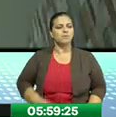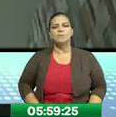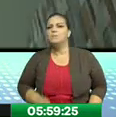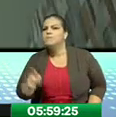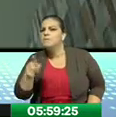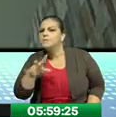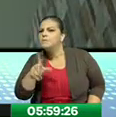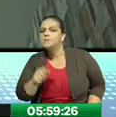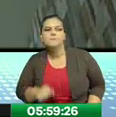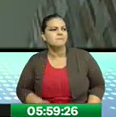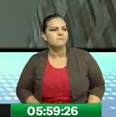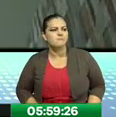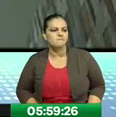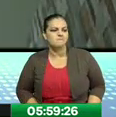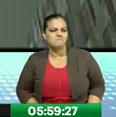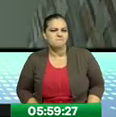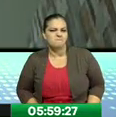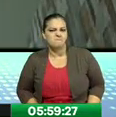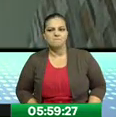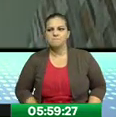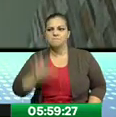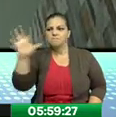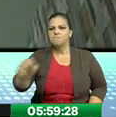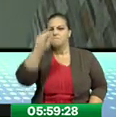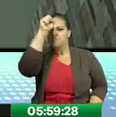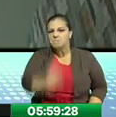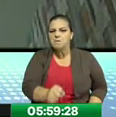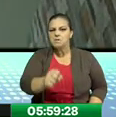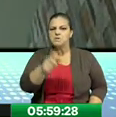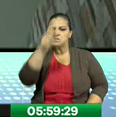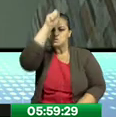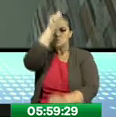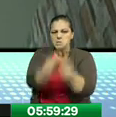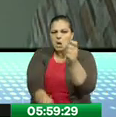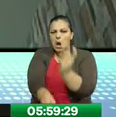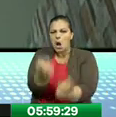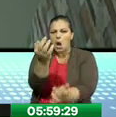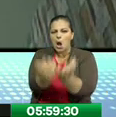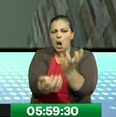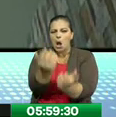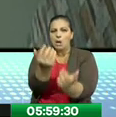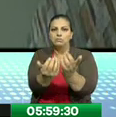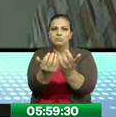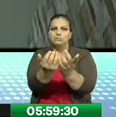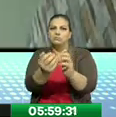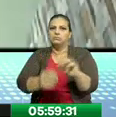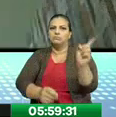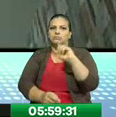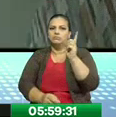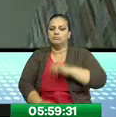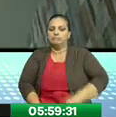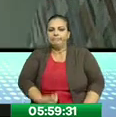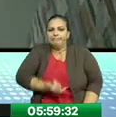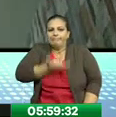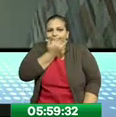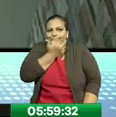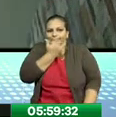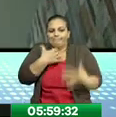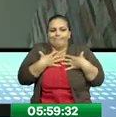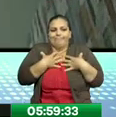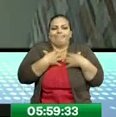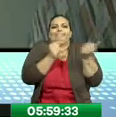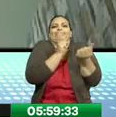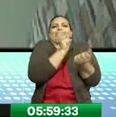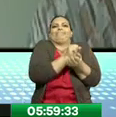un supuesto delincuente, porque puedo caer en la provocación de cometer error y ahí sería peor.